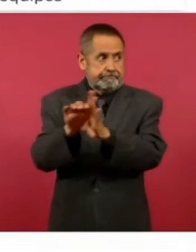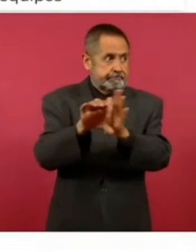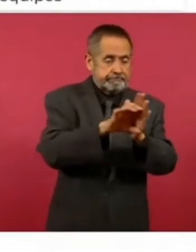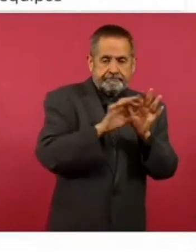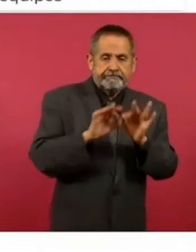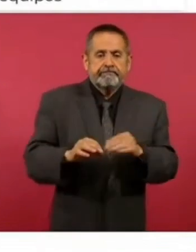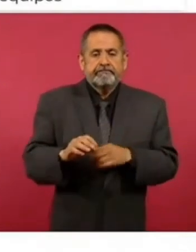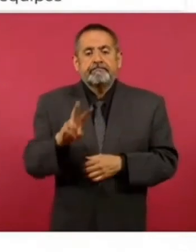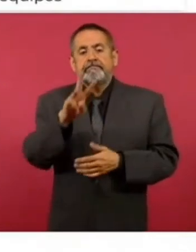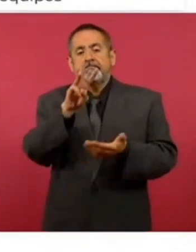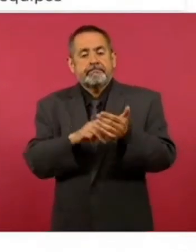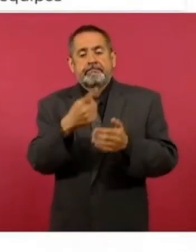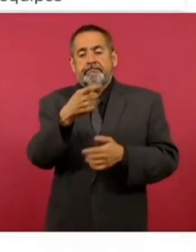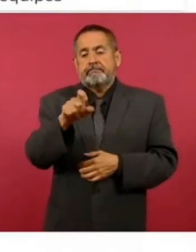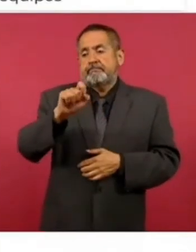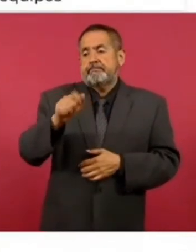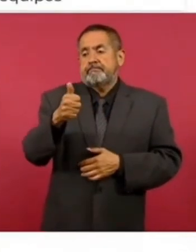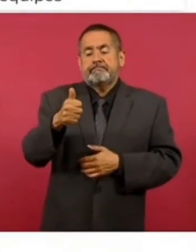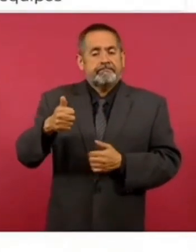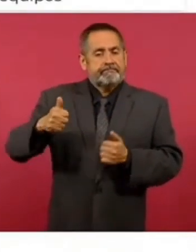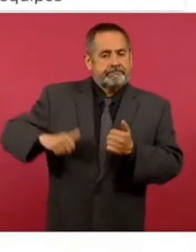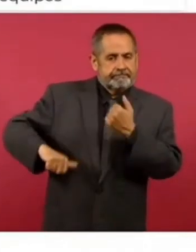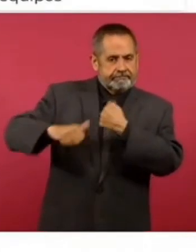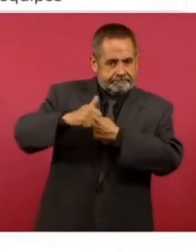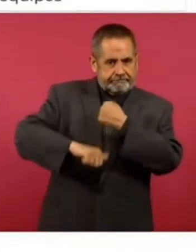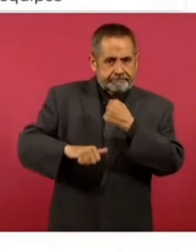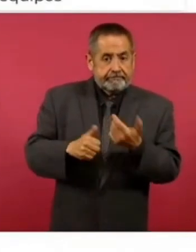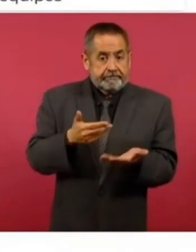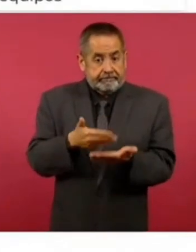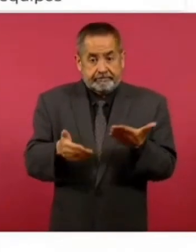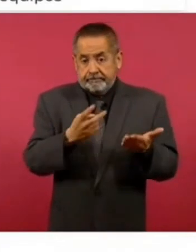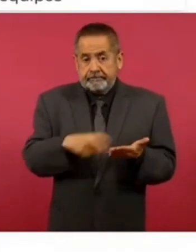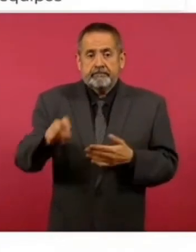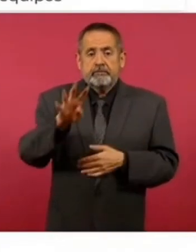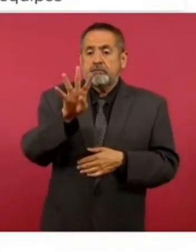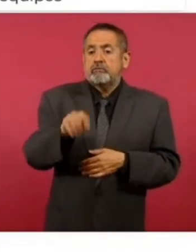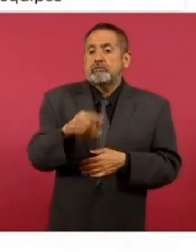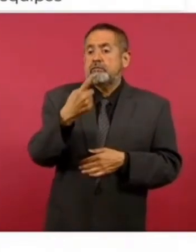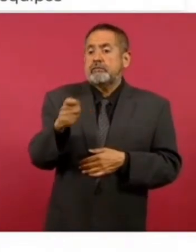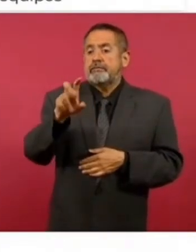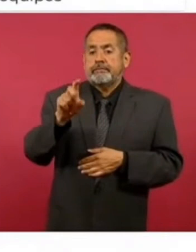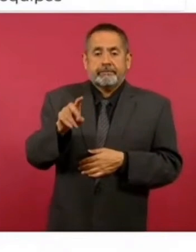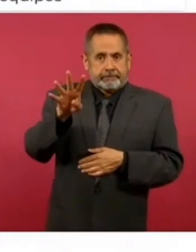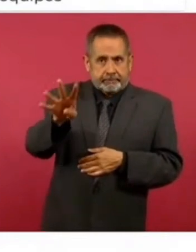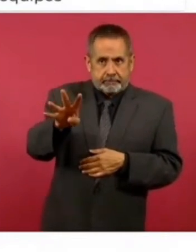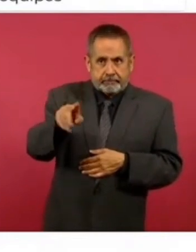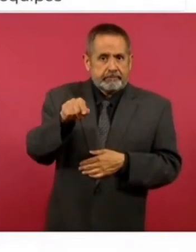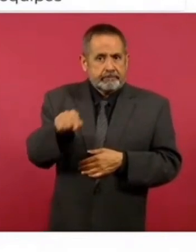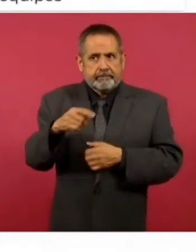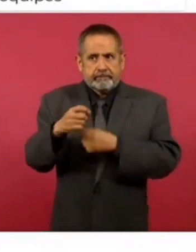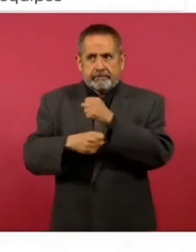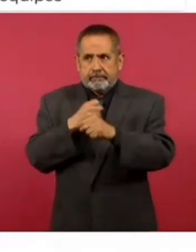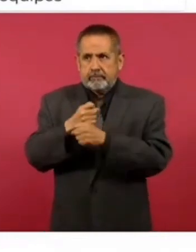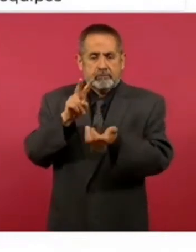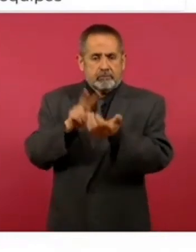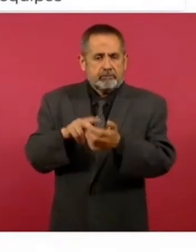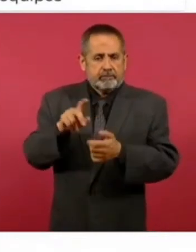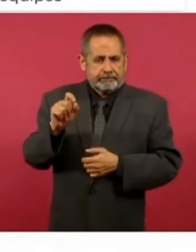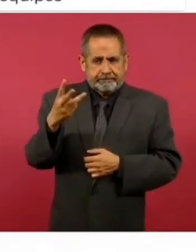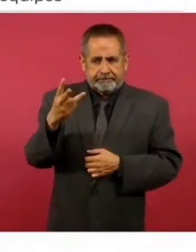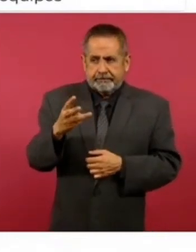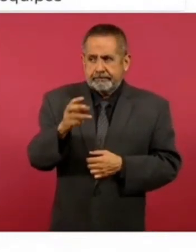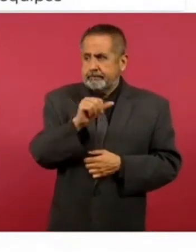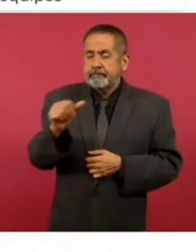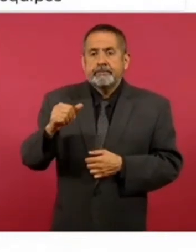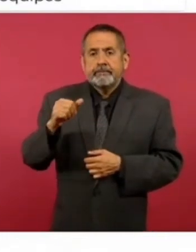realizaban 3,126 cirugías, hoy son 4,134 en lo que va de este 2023 hasta el